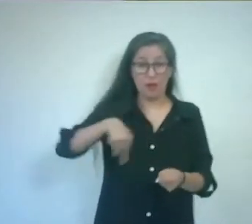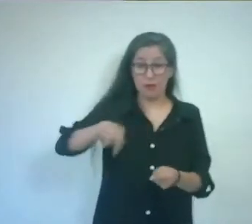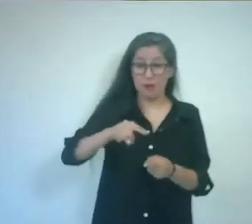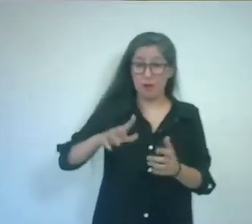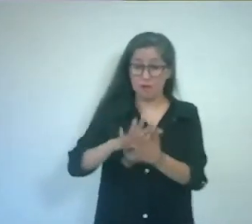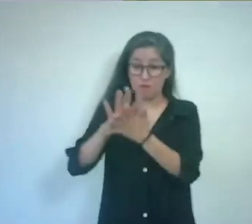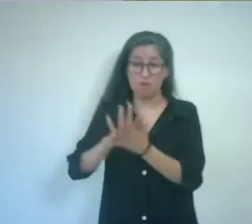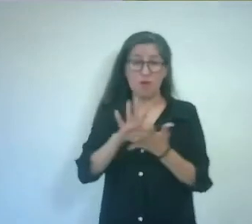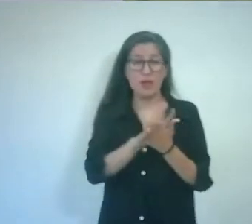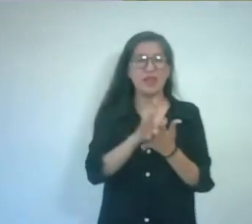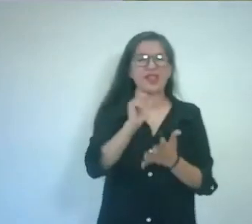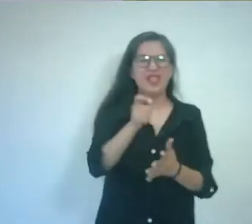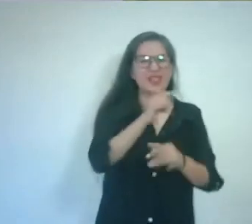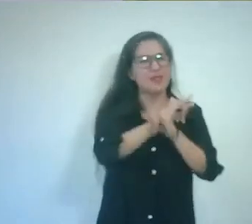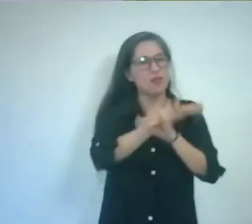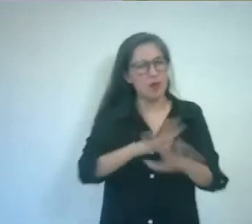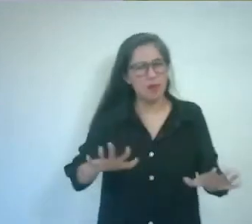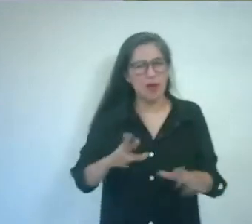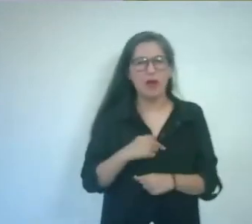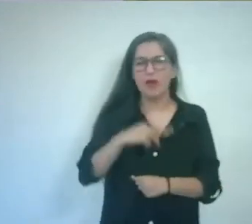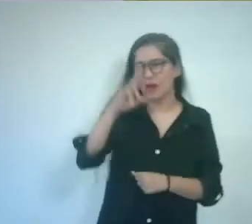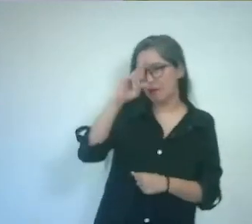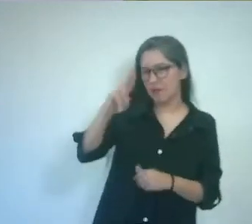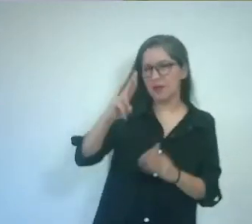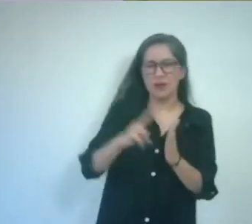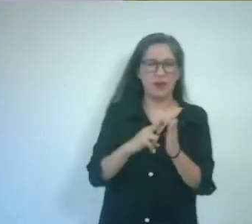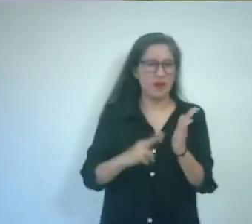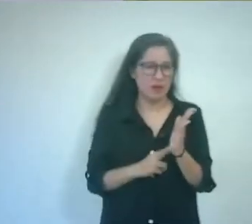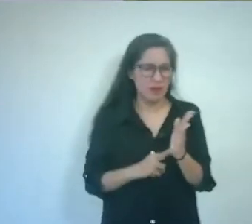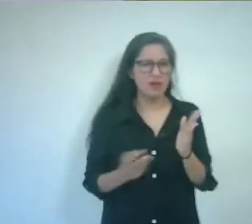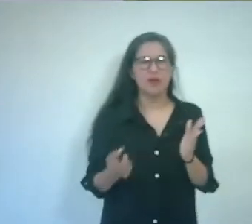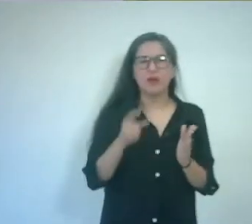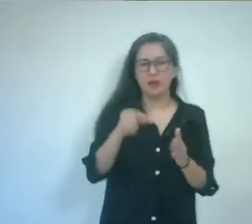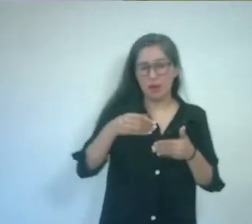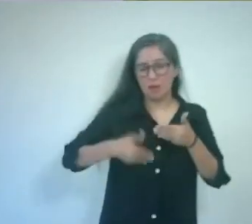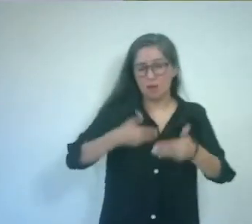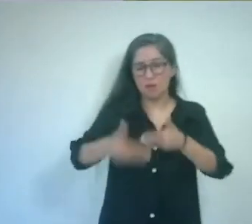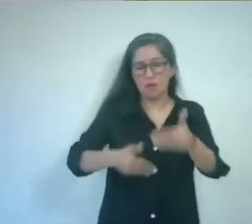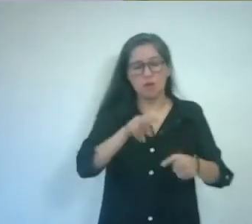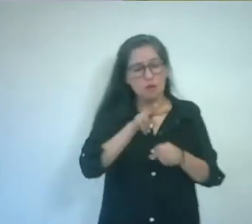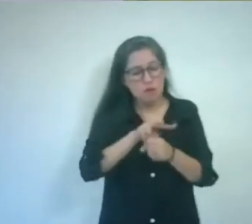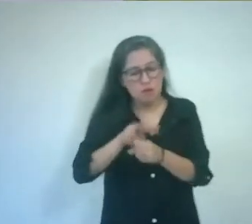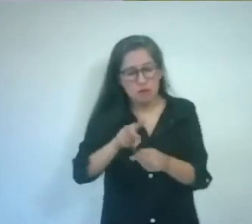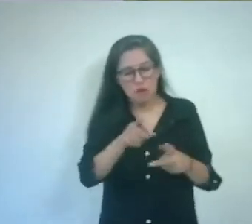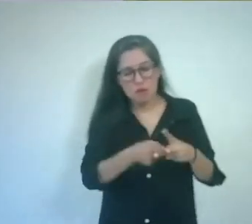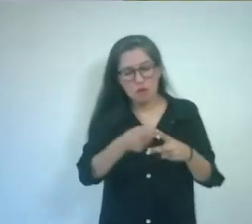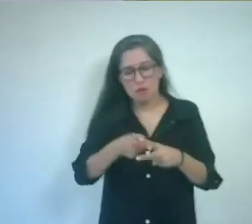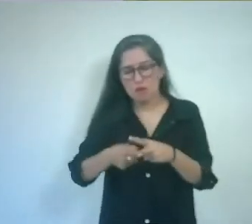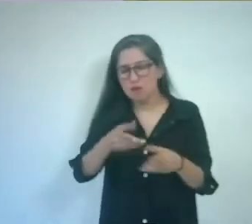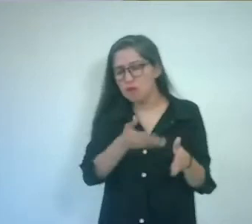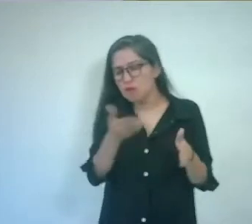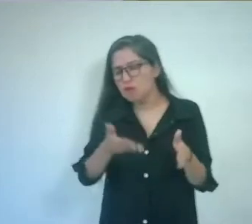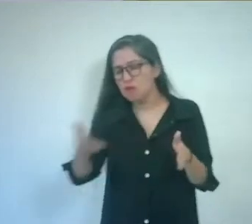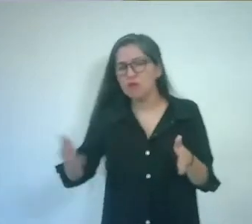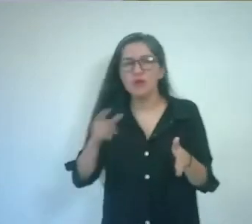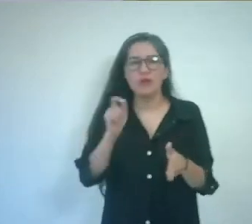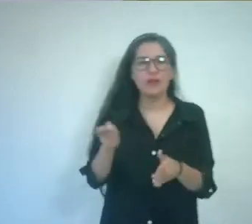la participación informada, al respeto a las reglas, al seguimiento de los resultados y al grado